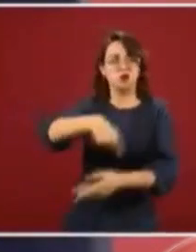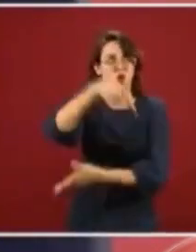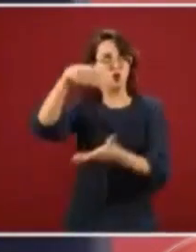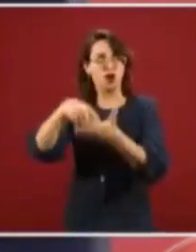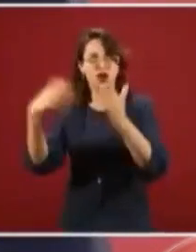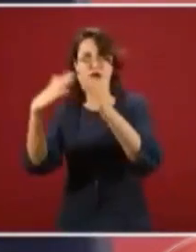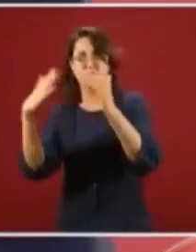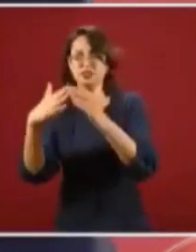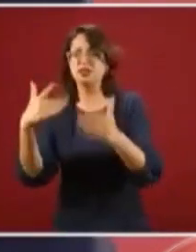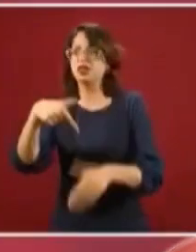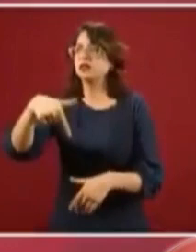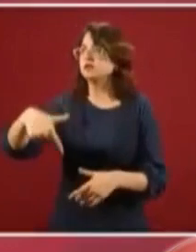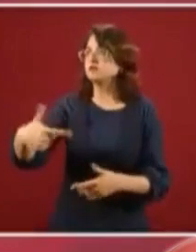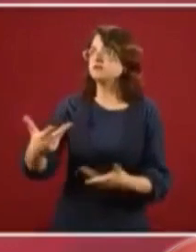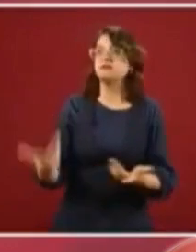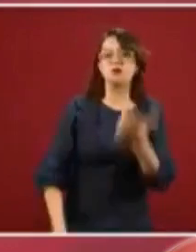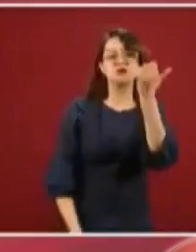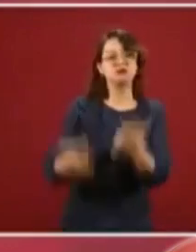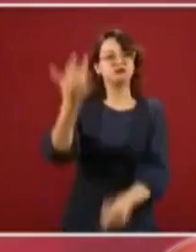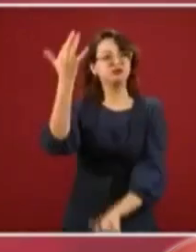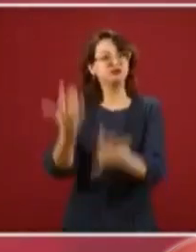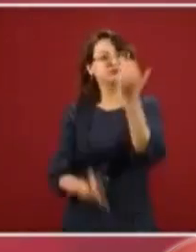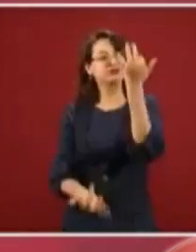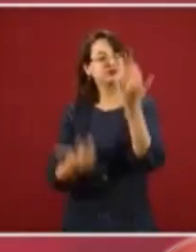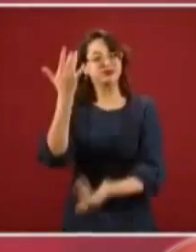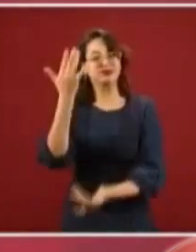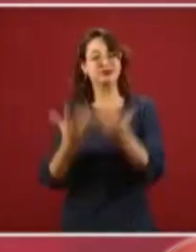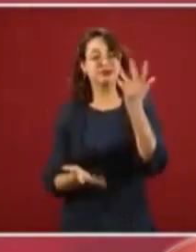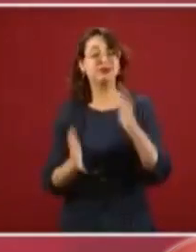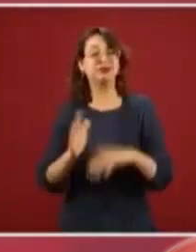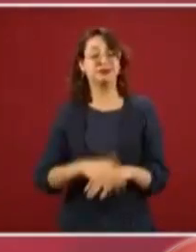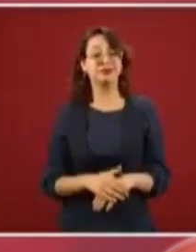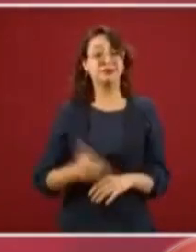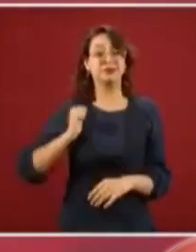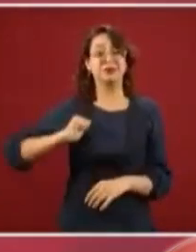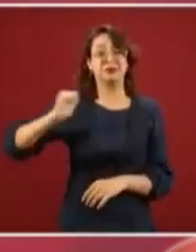entre el virrey y el arzobispo.